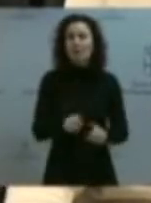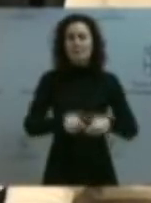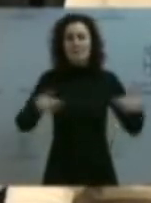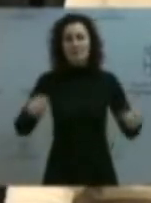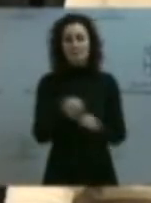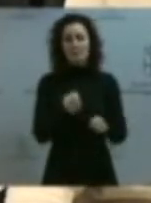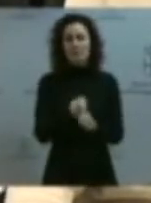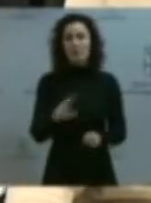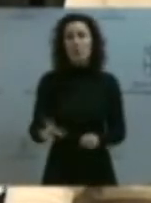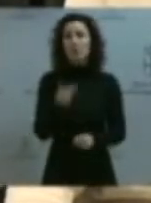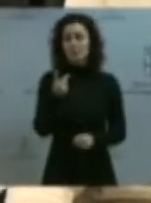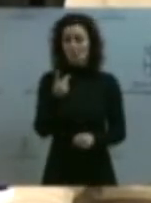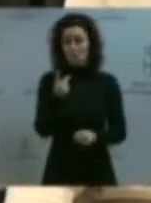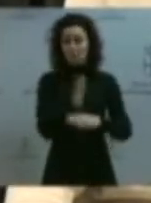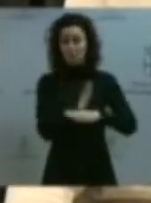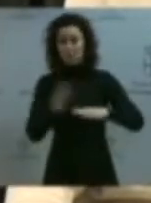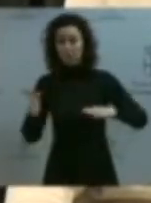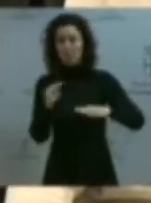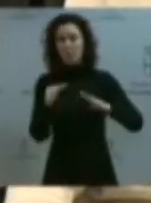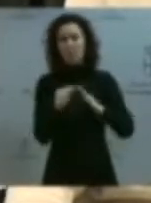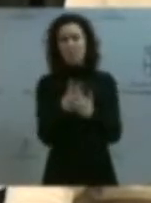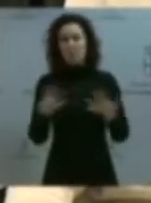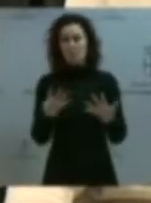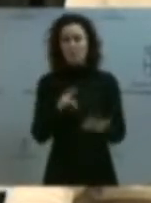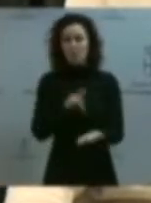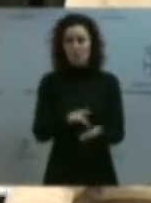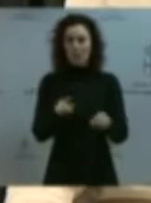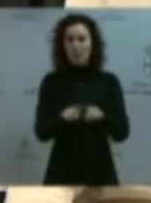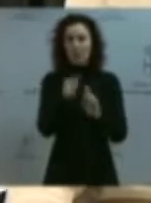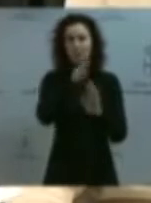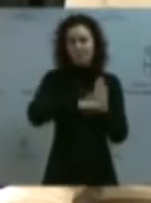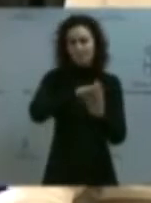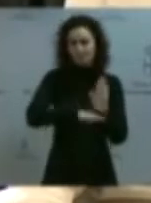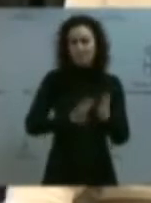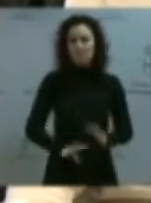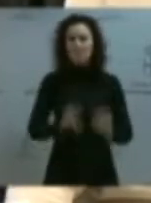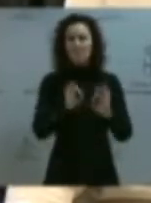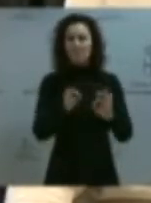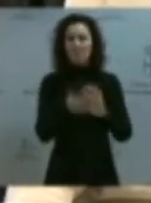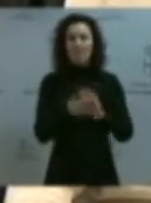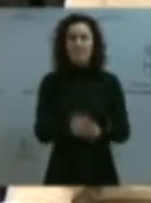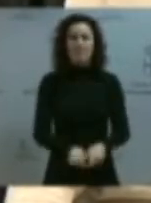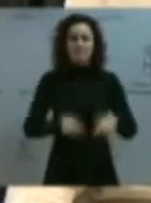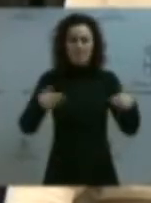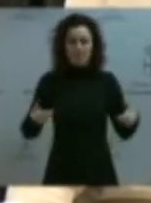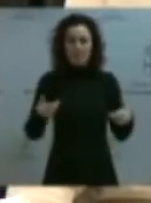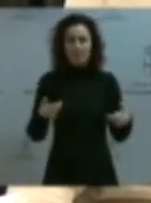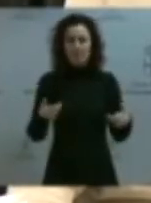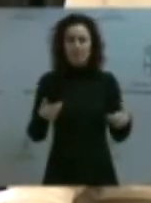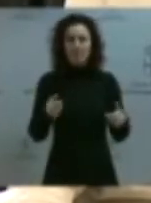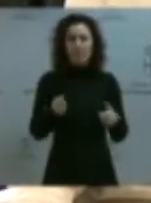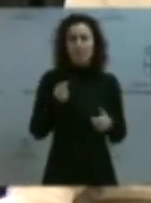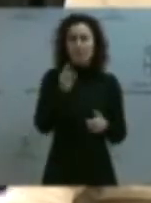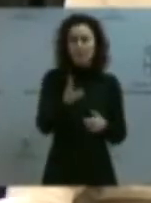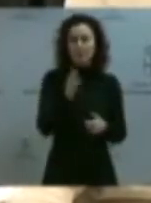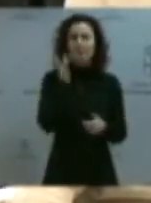Con medidas como los programas especiales que ya han comenzado y que aumentarán en estas próximas fechas, lo vamos a ver en número, o